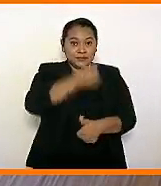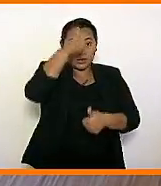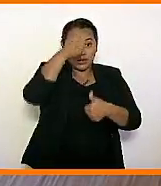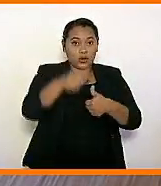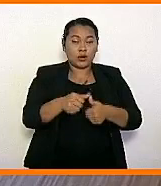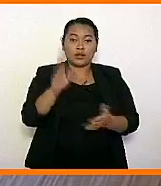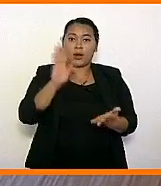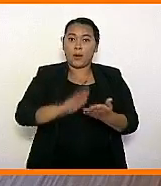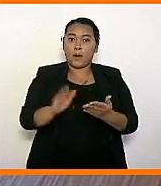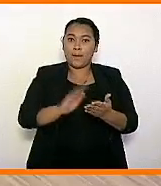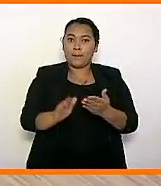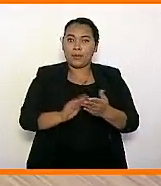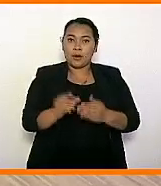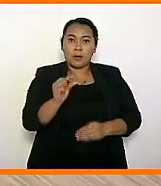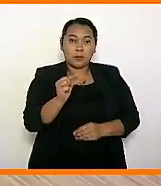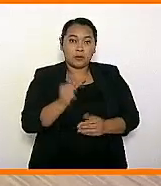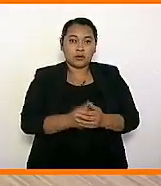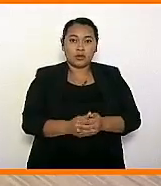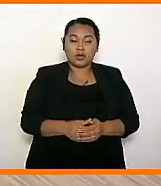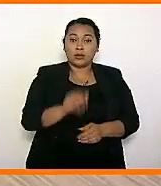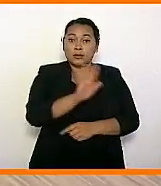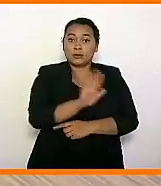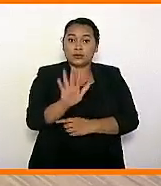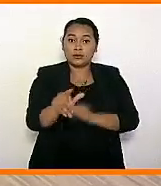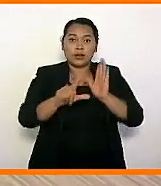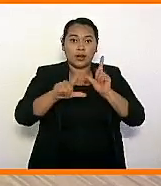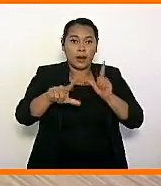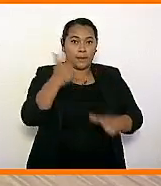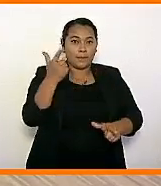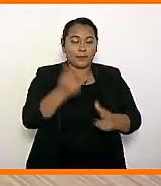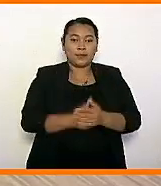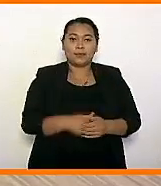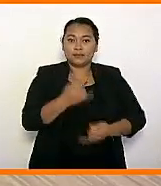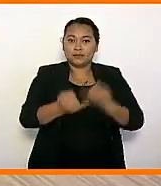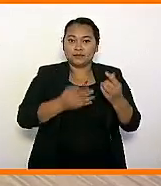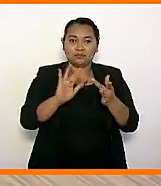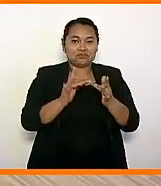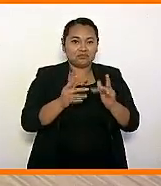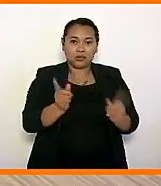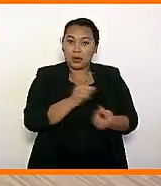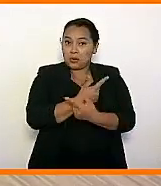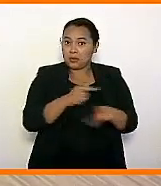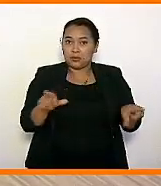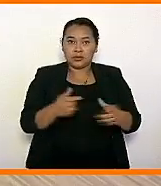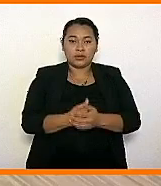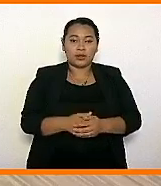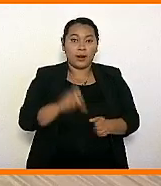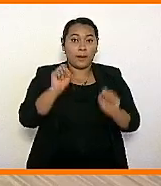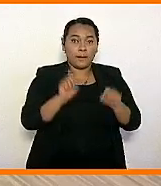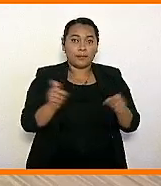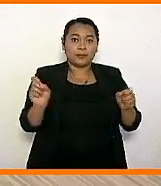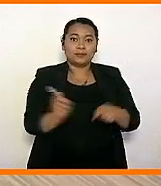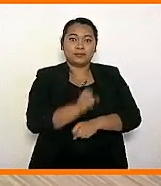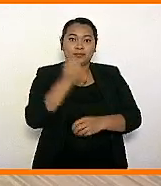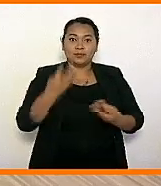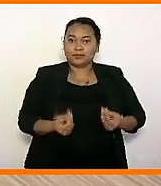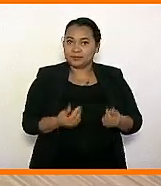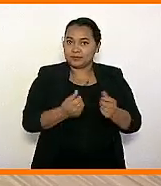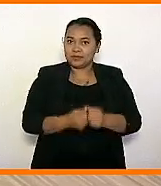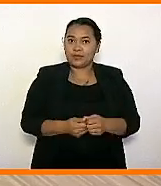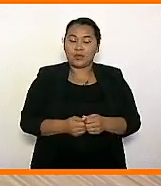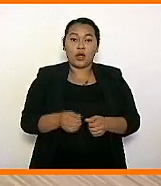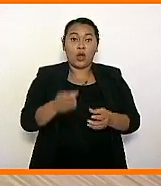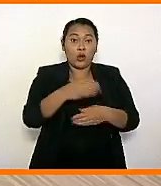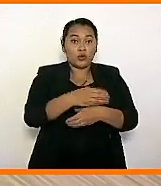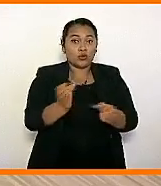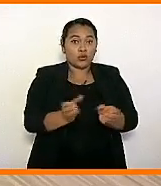por la compra mínima de 55 lempiras en cualquiera de nuestros juegos electrónicos, podrás ganar al instante artículos veraniegos